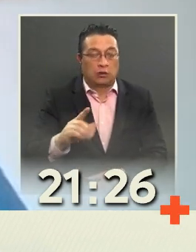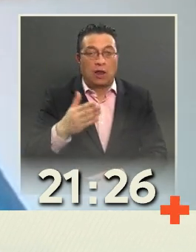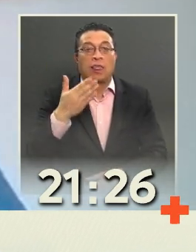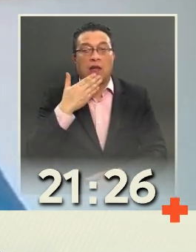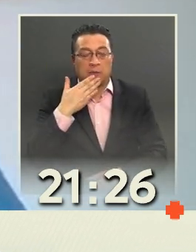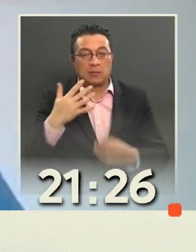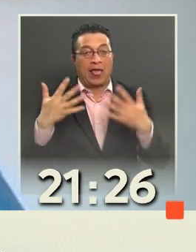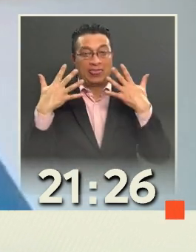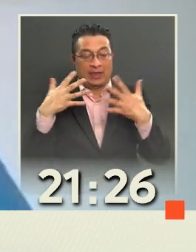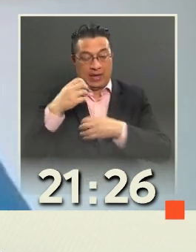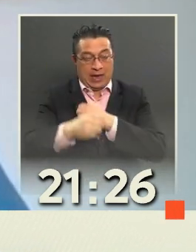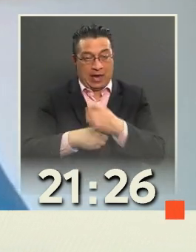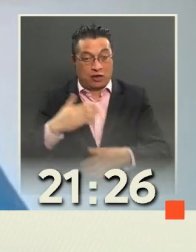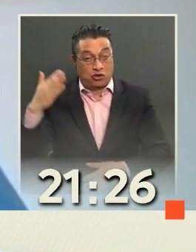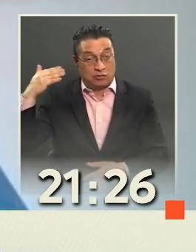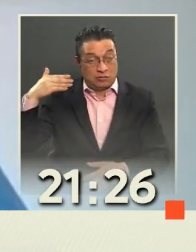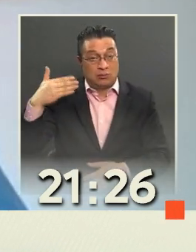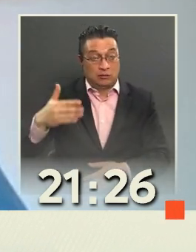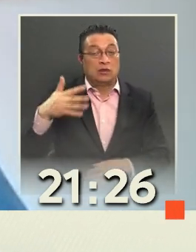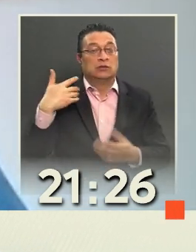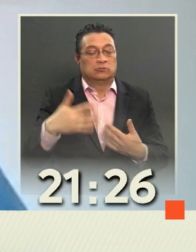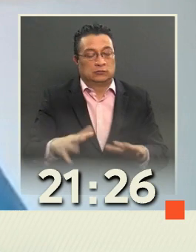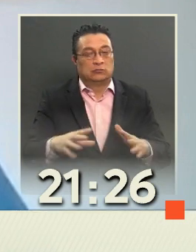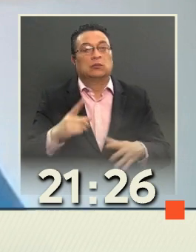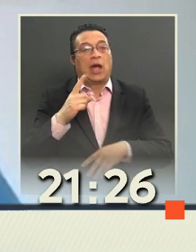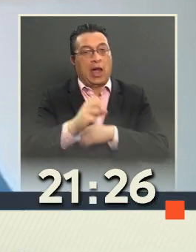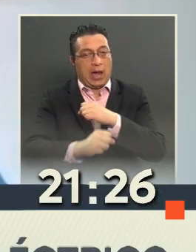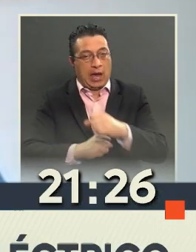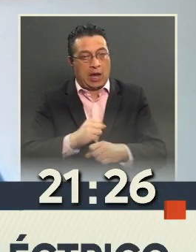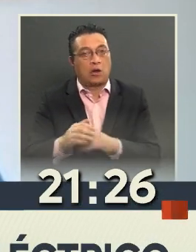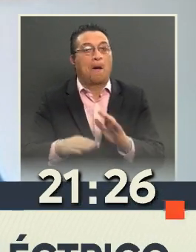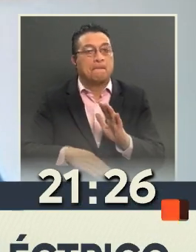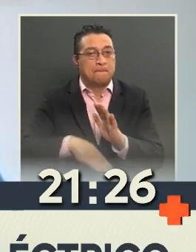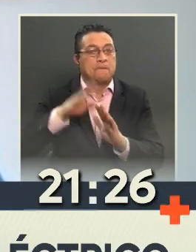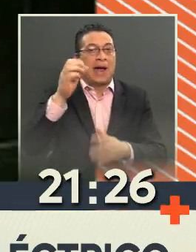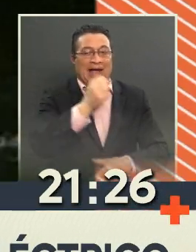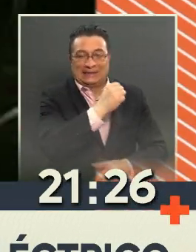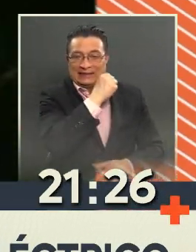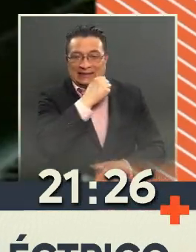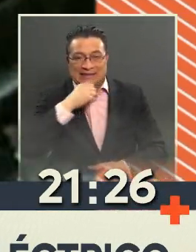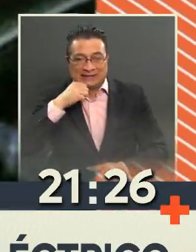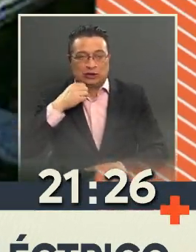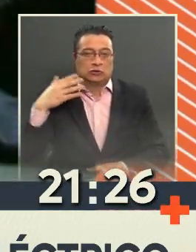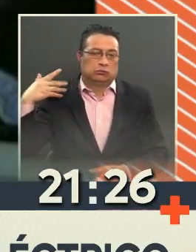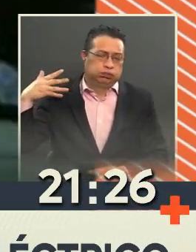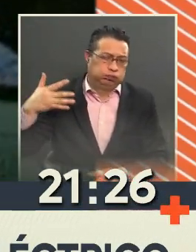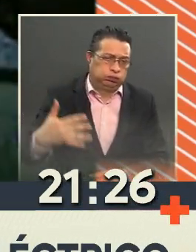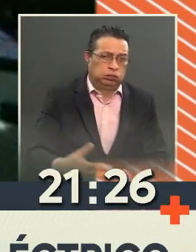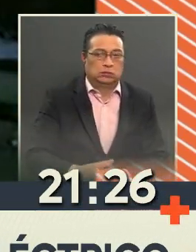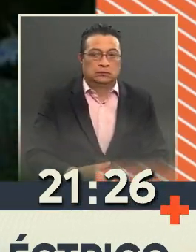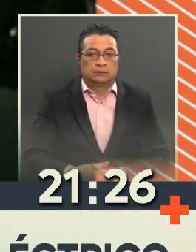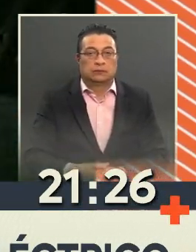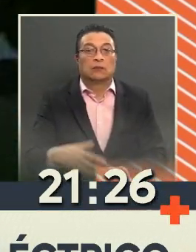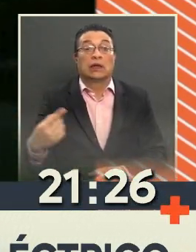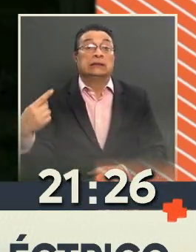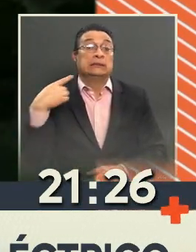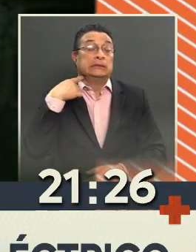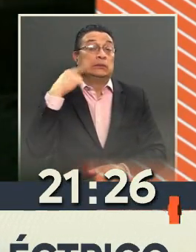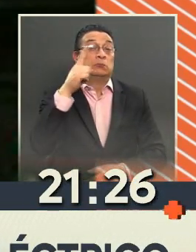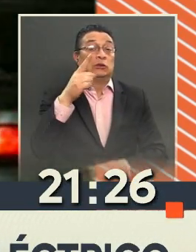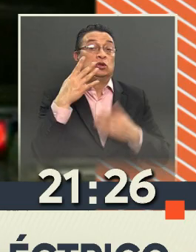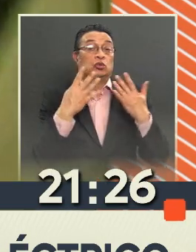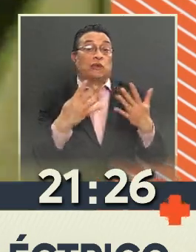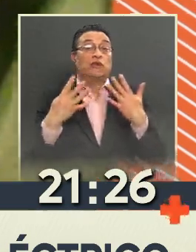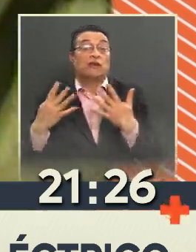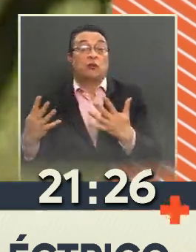10 años han sido la década más seca desde que hay registro. Y para evitar vivir lo del 99, las autoridades se